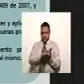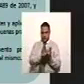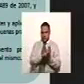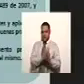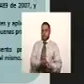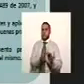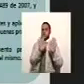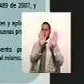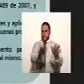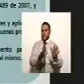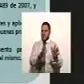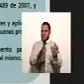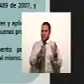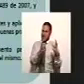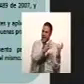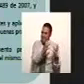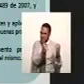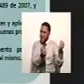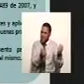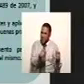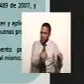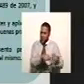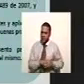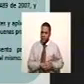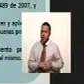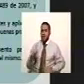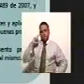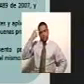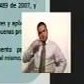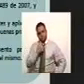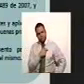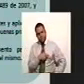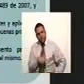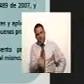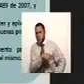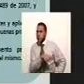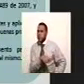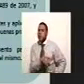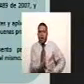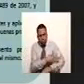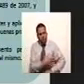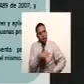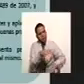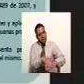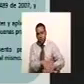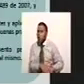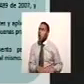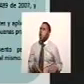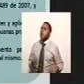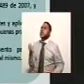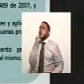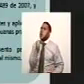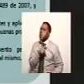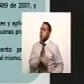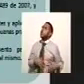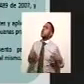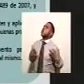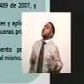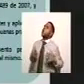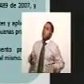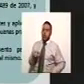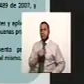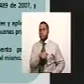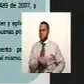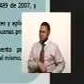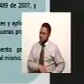gobierno entonces empezó a decir, es que ellos no quieren aceptar la realidad del mercado. No, claro que la